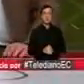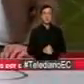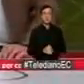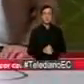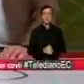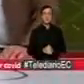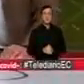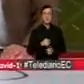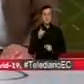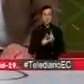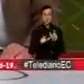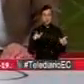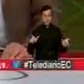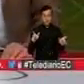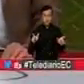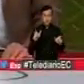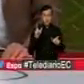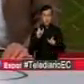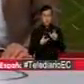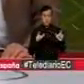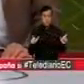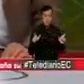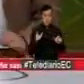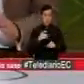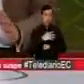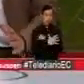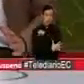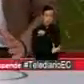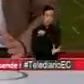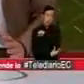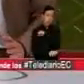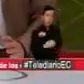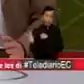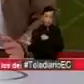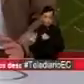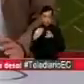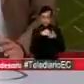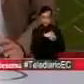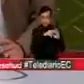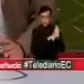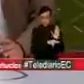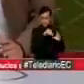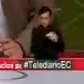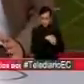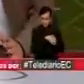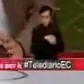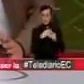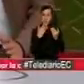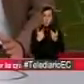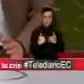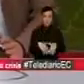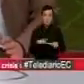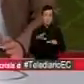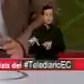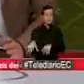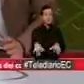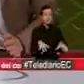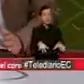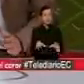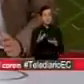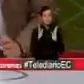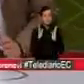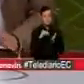llevar a las personas en estado de indigencia a los albergues para evitar que sean contagiados con COVID-19 es parte de las acciones